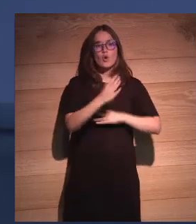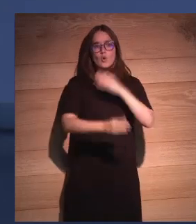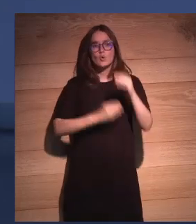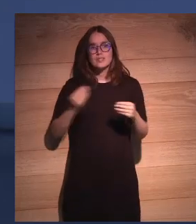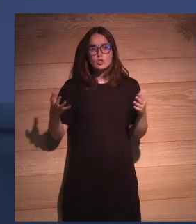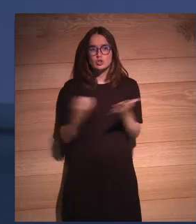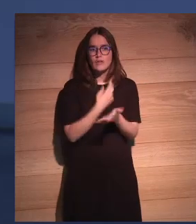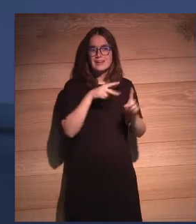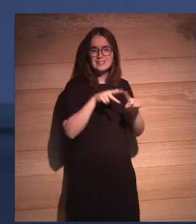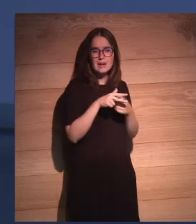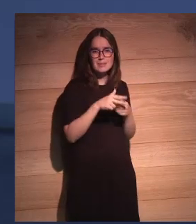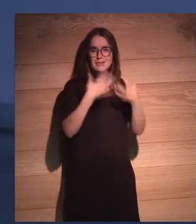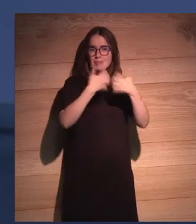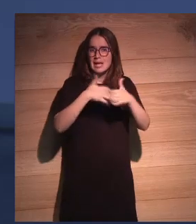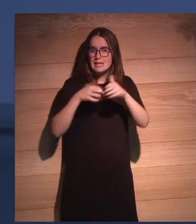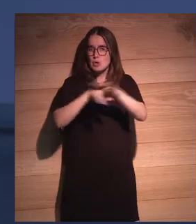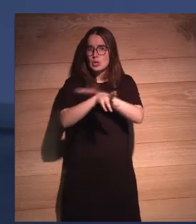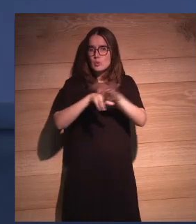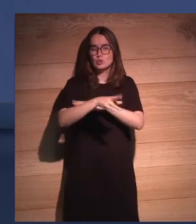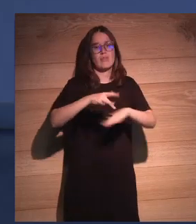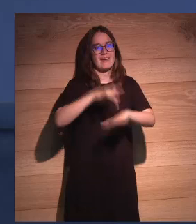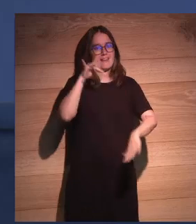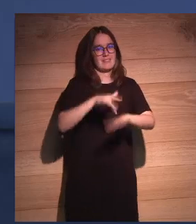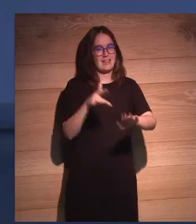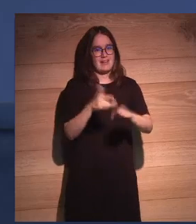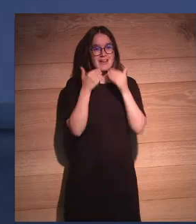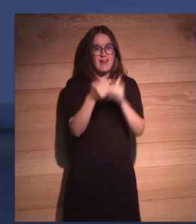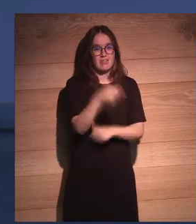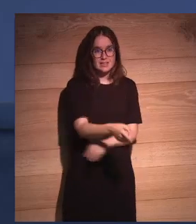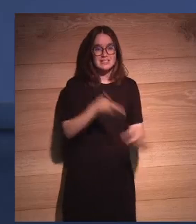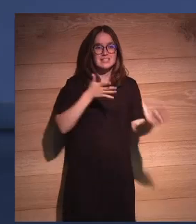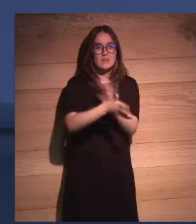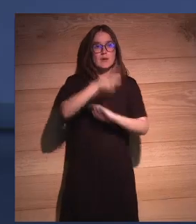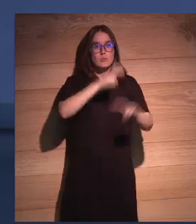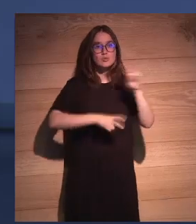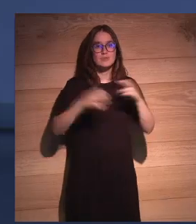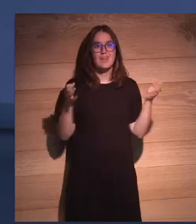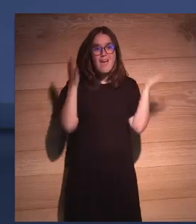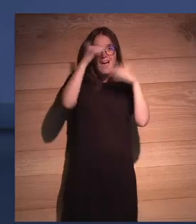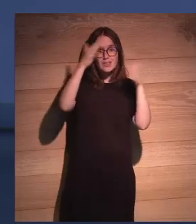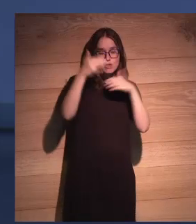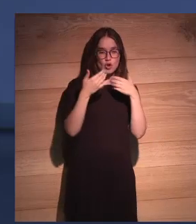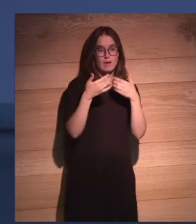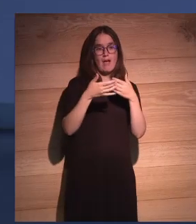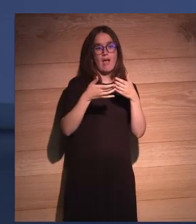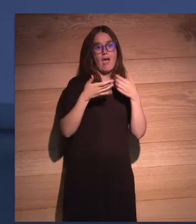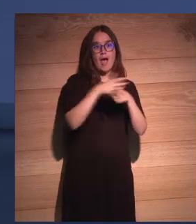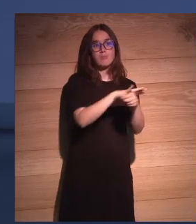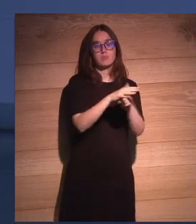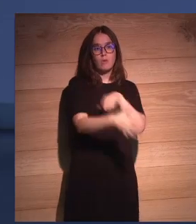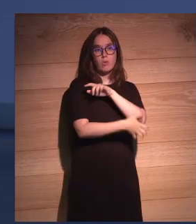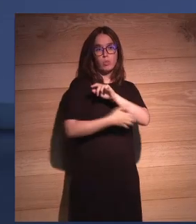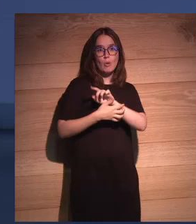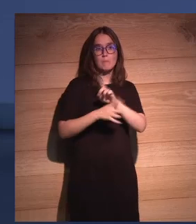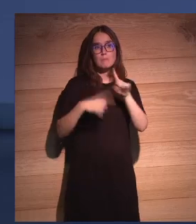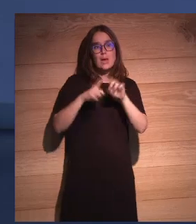las herramientas, mecanismos, recursos digitales. Es decir, buscamos atender a los segmentos vulnerables, ofrecer educación